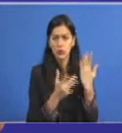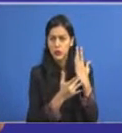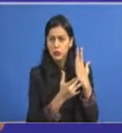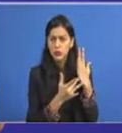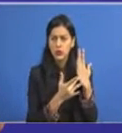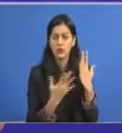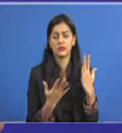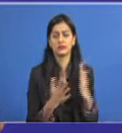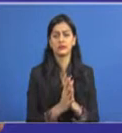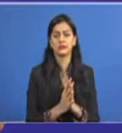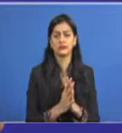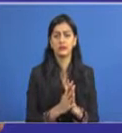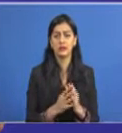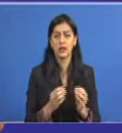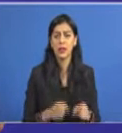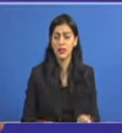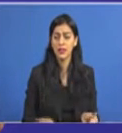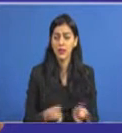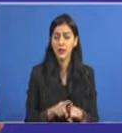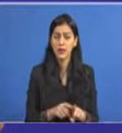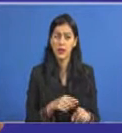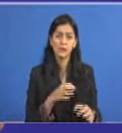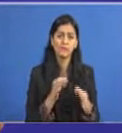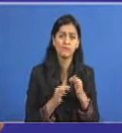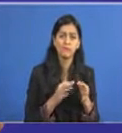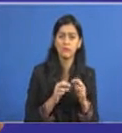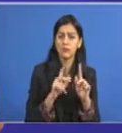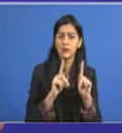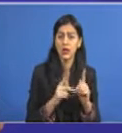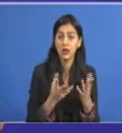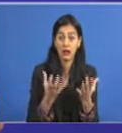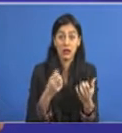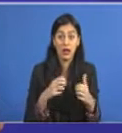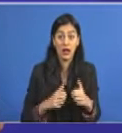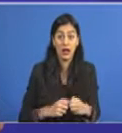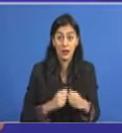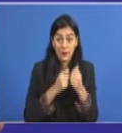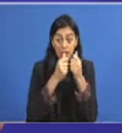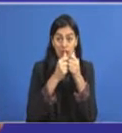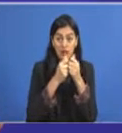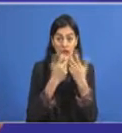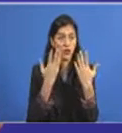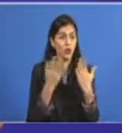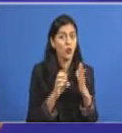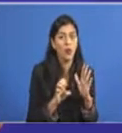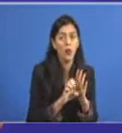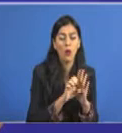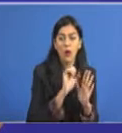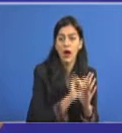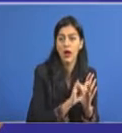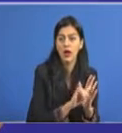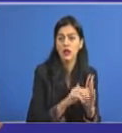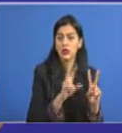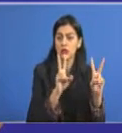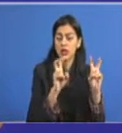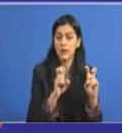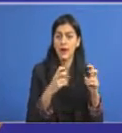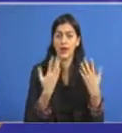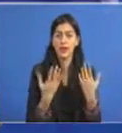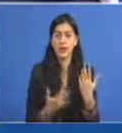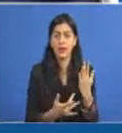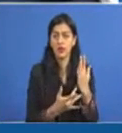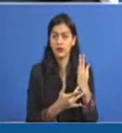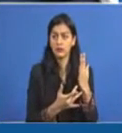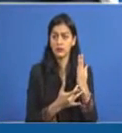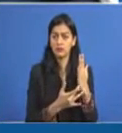también darle tips a la gente, al ciudadano que quiere emprender con el comercio electrónico, nos encontramos con Luis Ayala. Él es